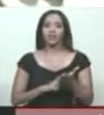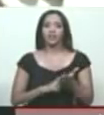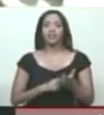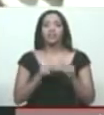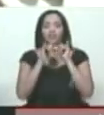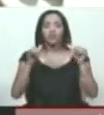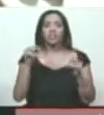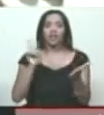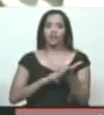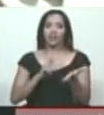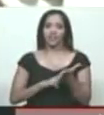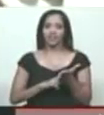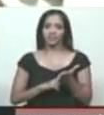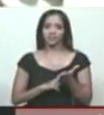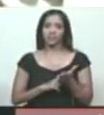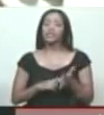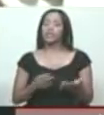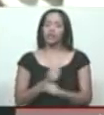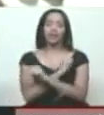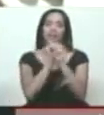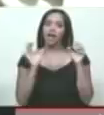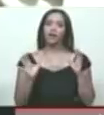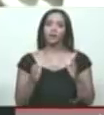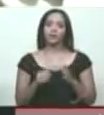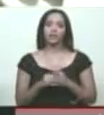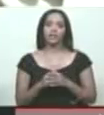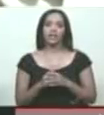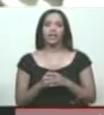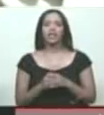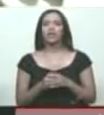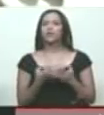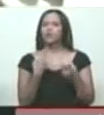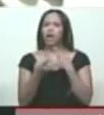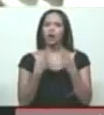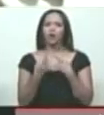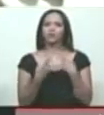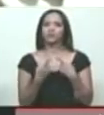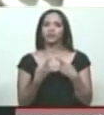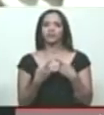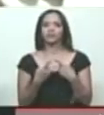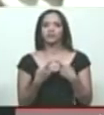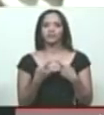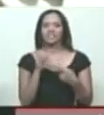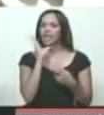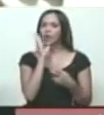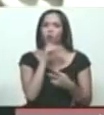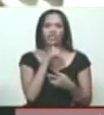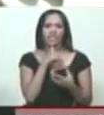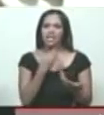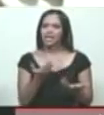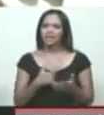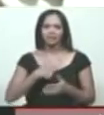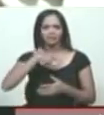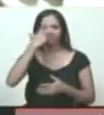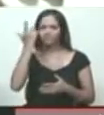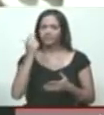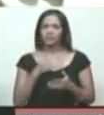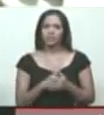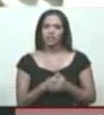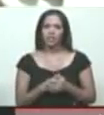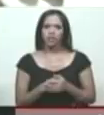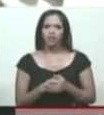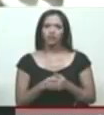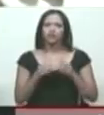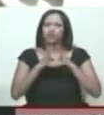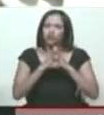difundir la verdad. Y efectivamente es una cosa que no tiene parangón, ¿ves? Todo lo que se ha